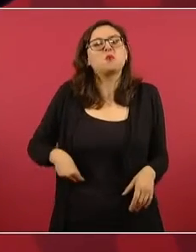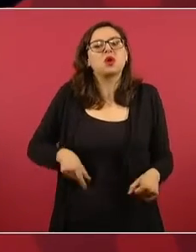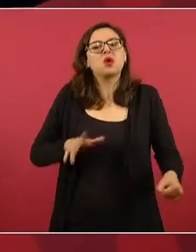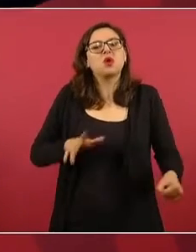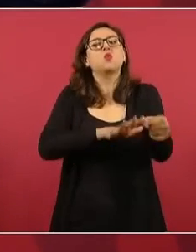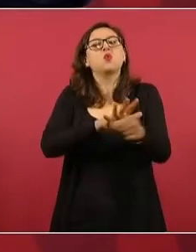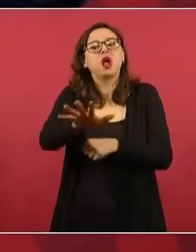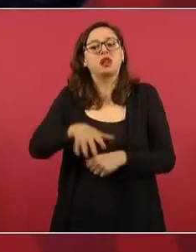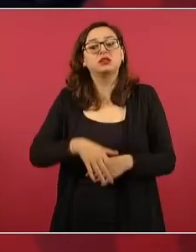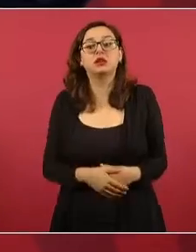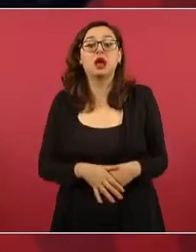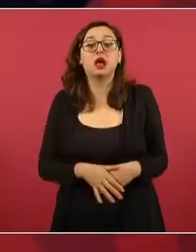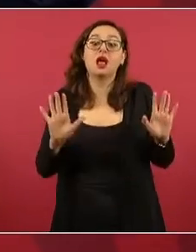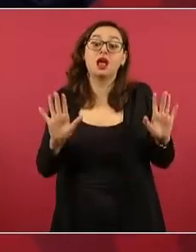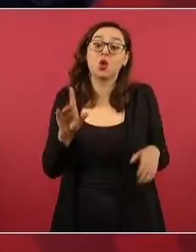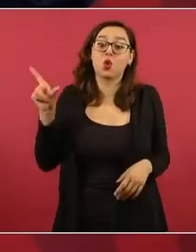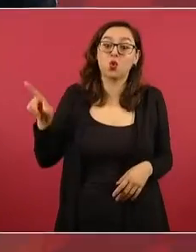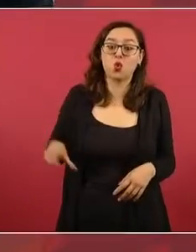élites